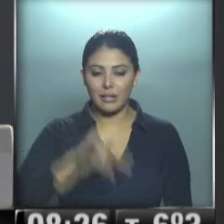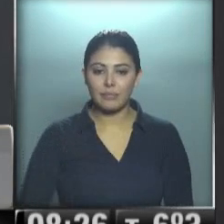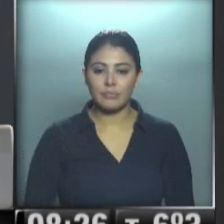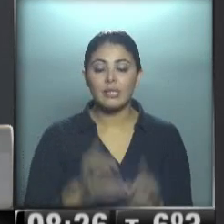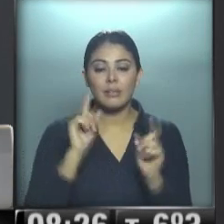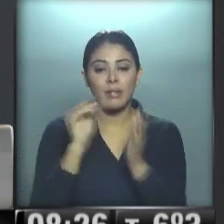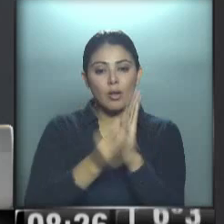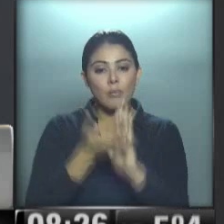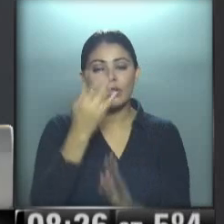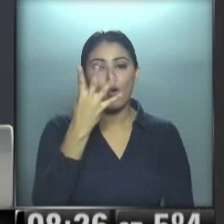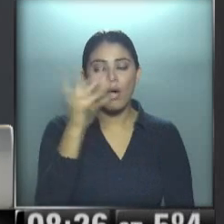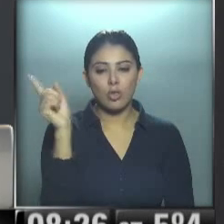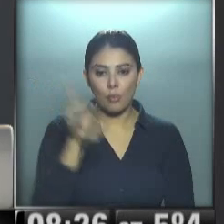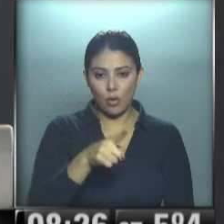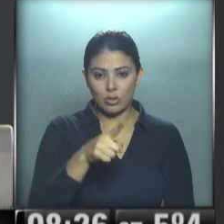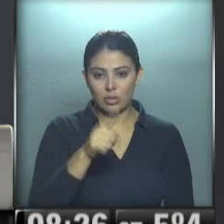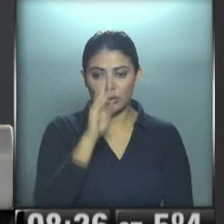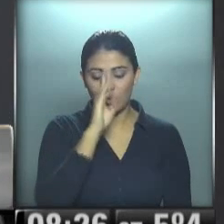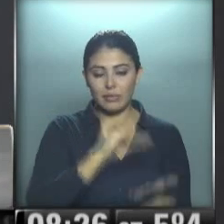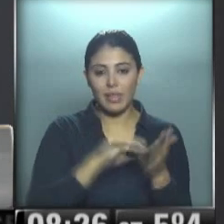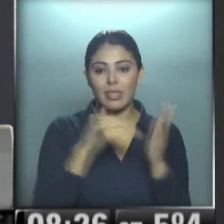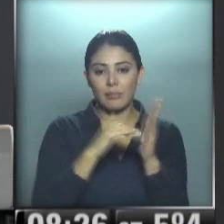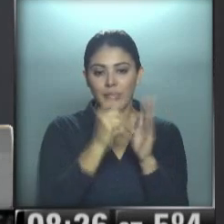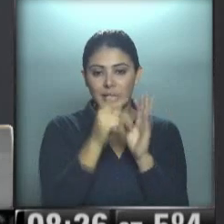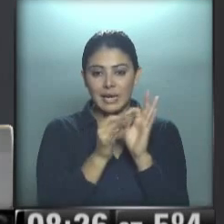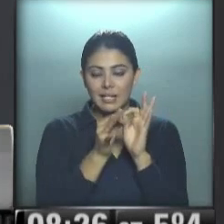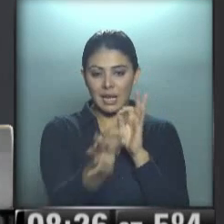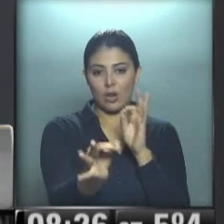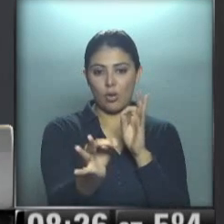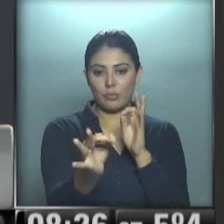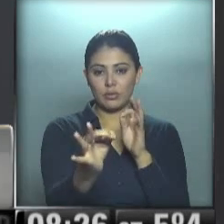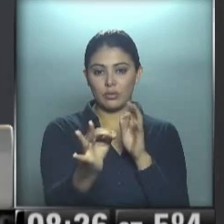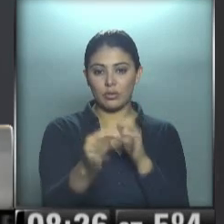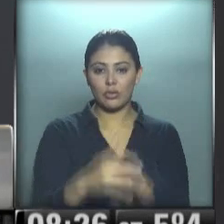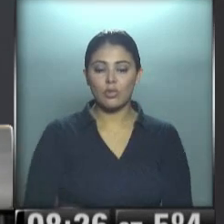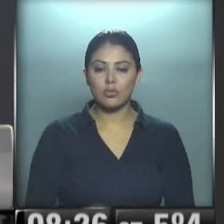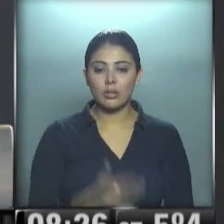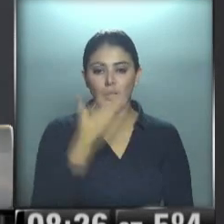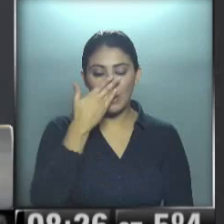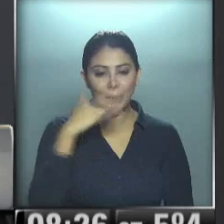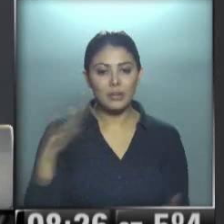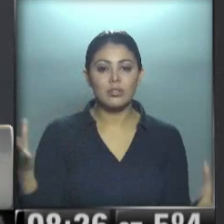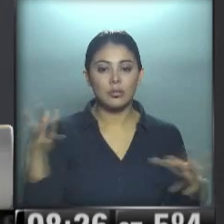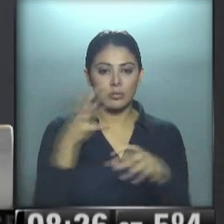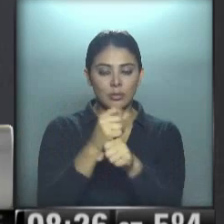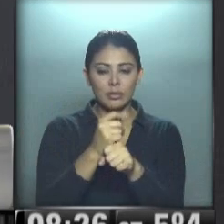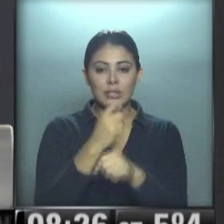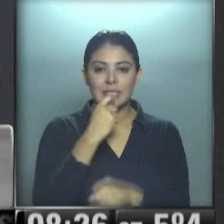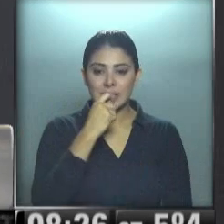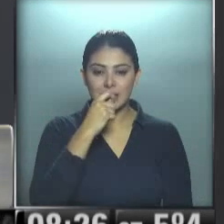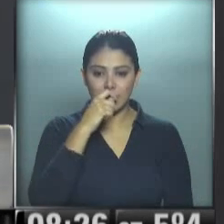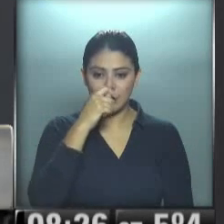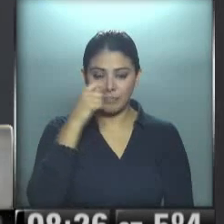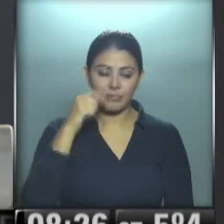un incremento del 4 por ciento en tarifas por kilómetros que cobran las líneas de recorrido de largo o